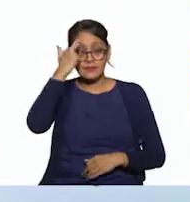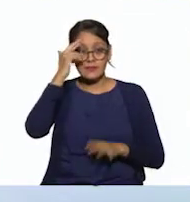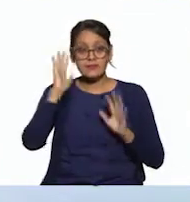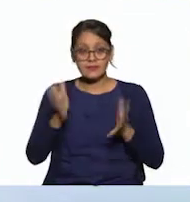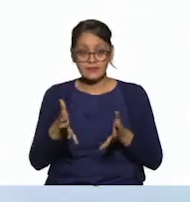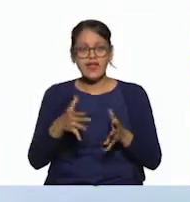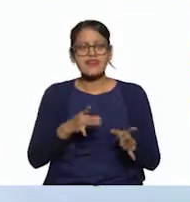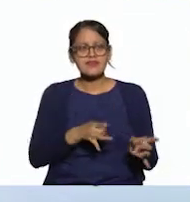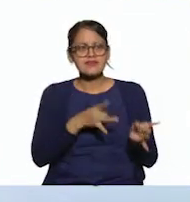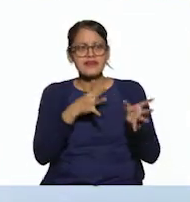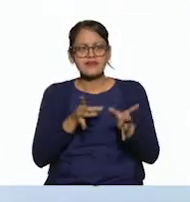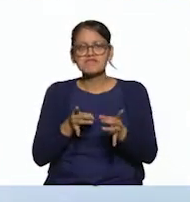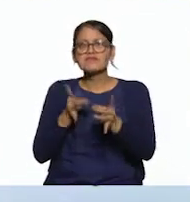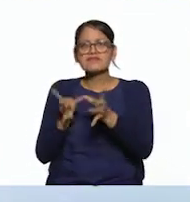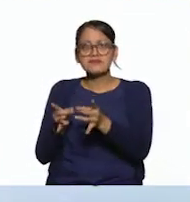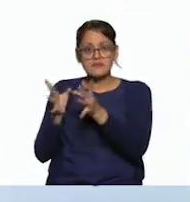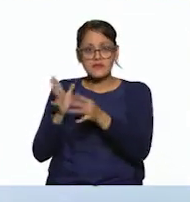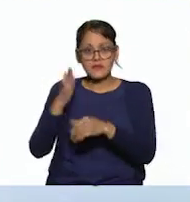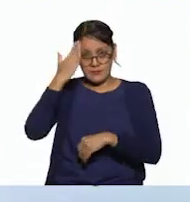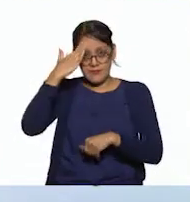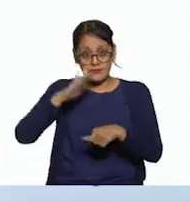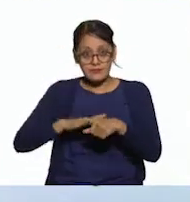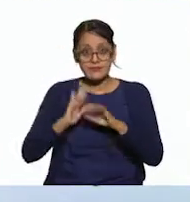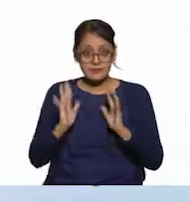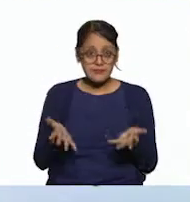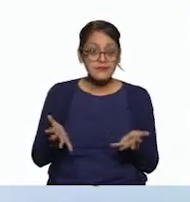las direcciones que tenemos